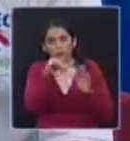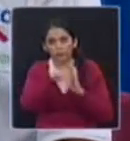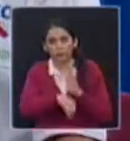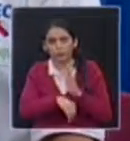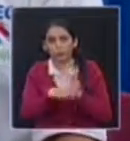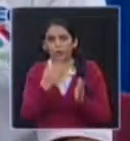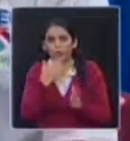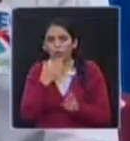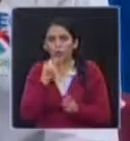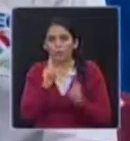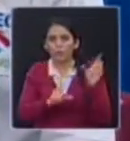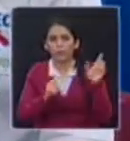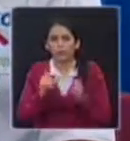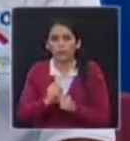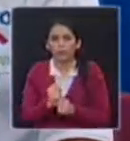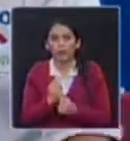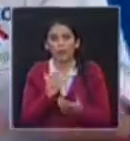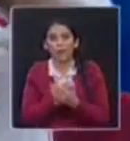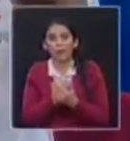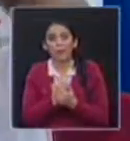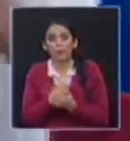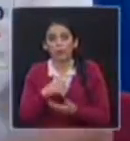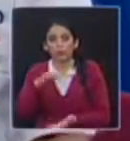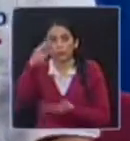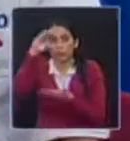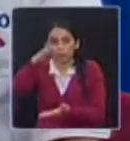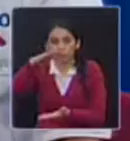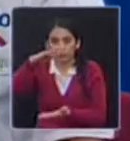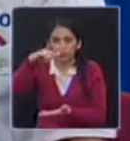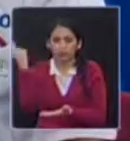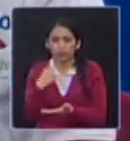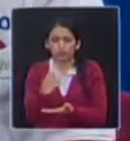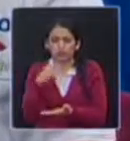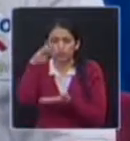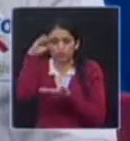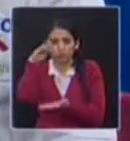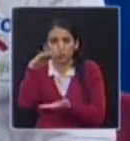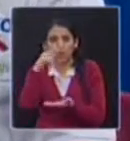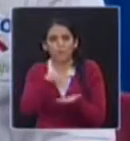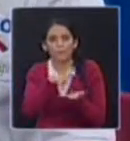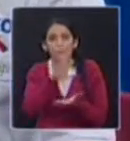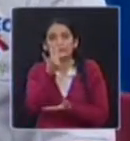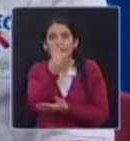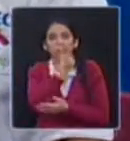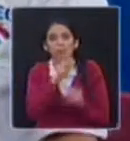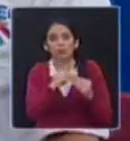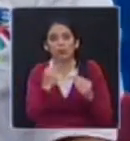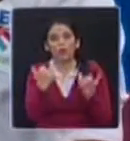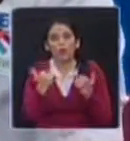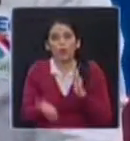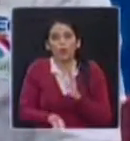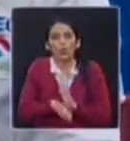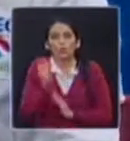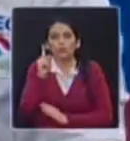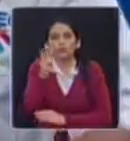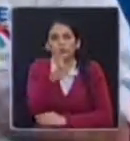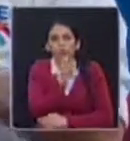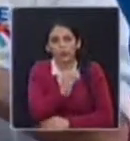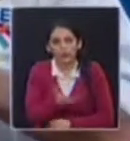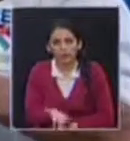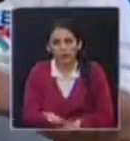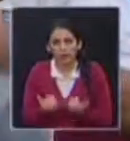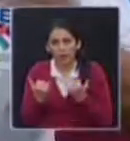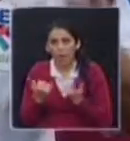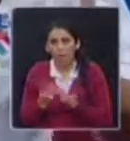$70. Hoy le cuesta 140. La cocina, que le costaba $150, hoy le cuesta 300. Y